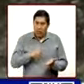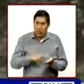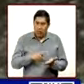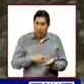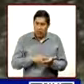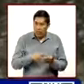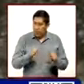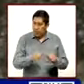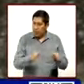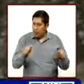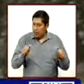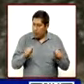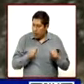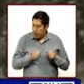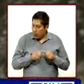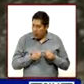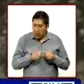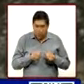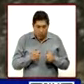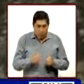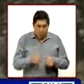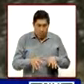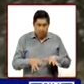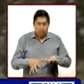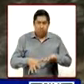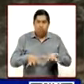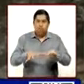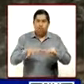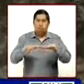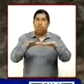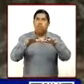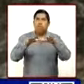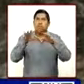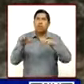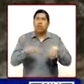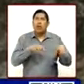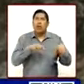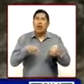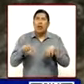aéreo, con los drones. Se ha establecido